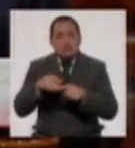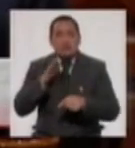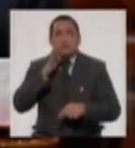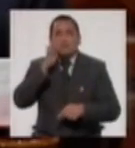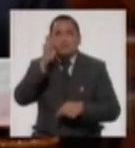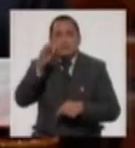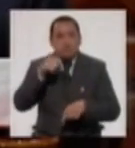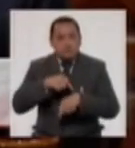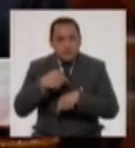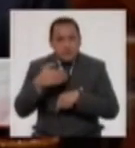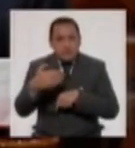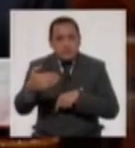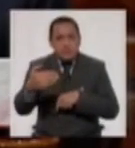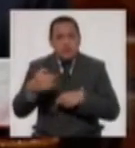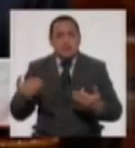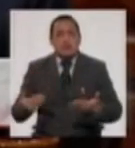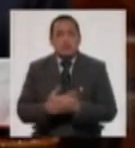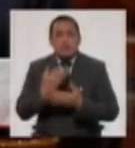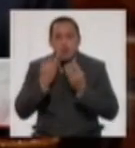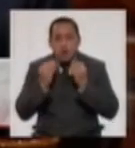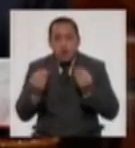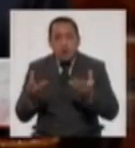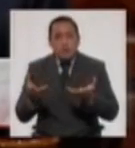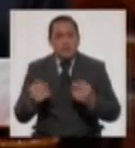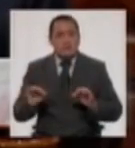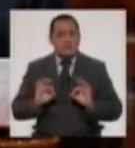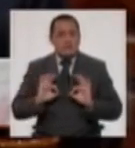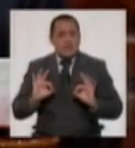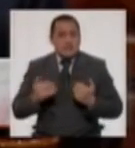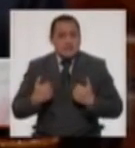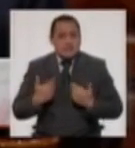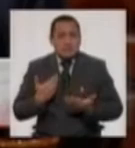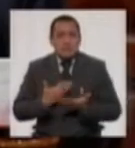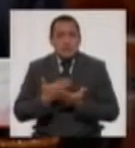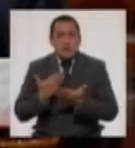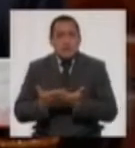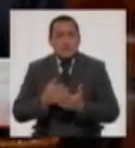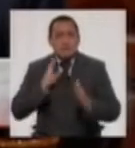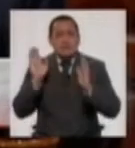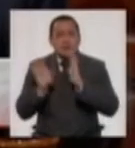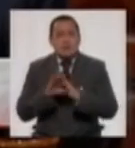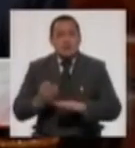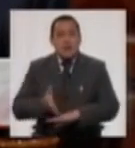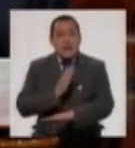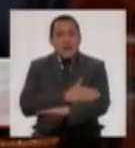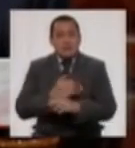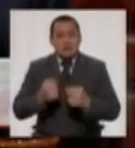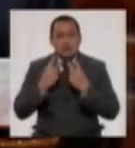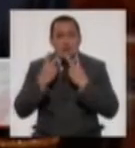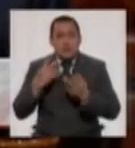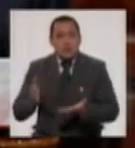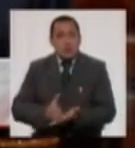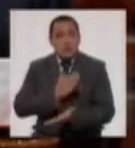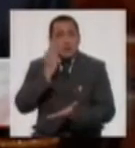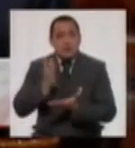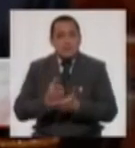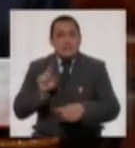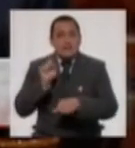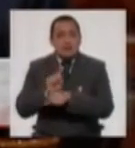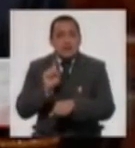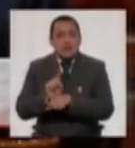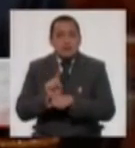en nuestras nuevas generaciones nada tendría sentido si no enfrentamos la problemática de la educación